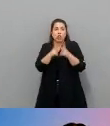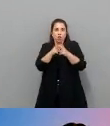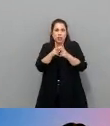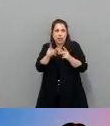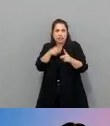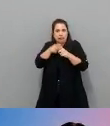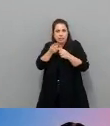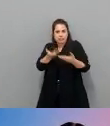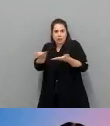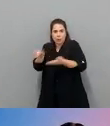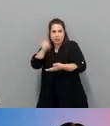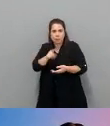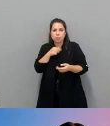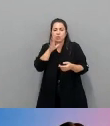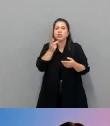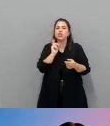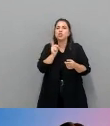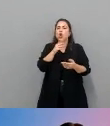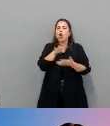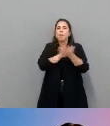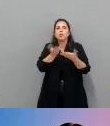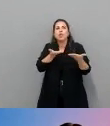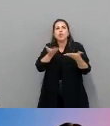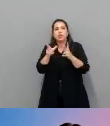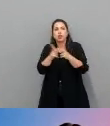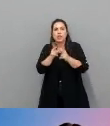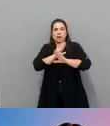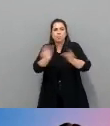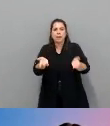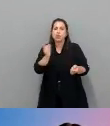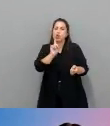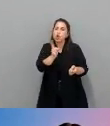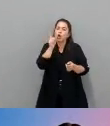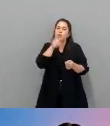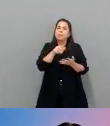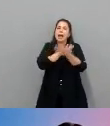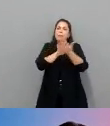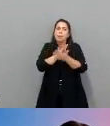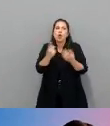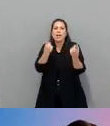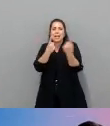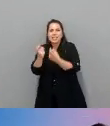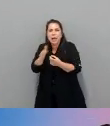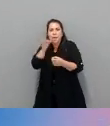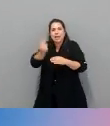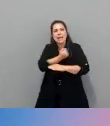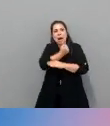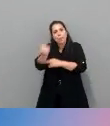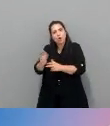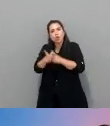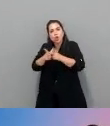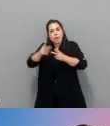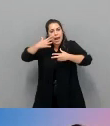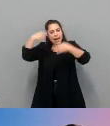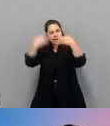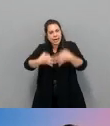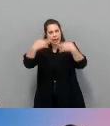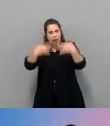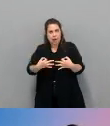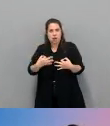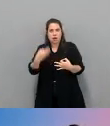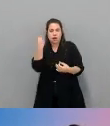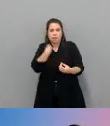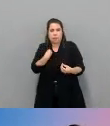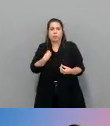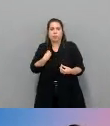hablar de ayudas sociales, tenemos que hablar de la necesidad y del apoyo social real que tenemos,